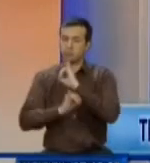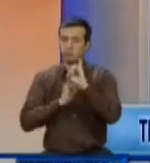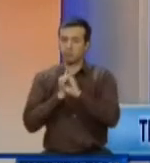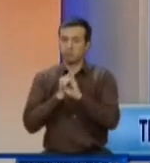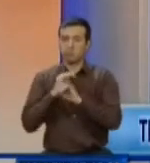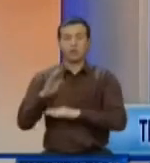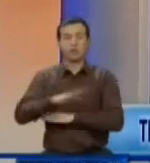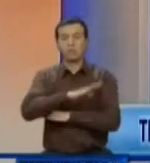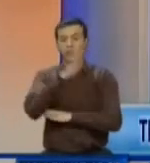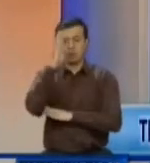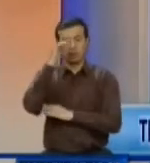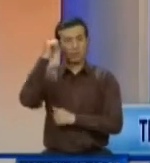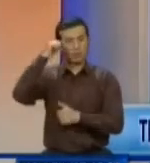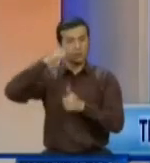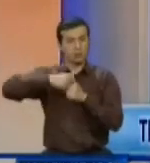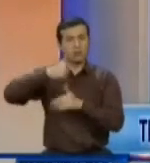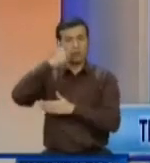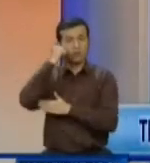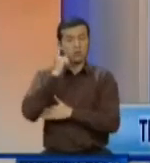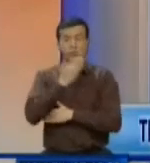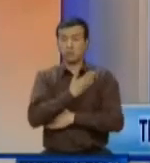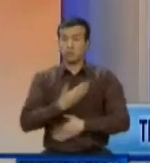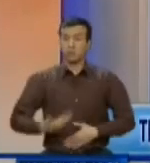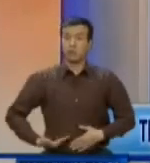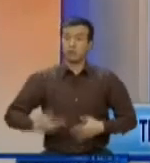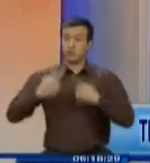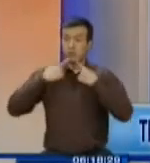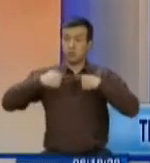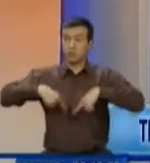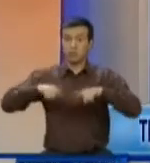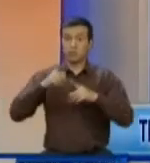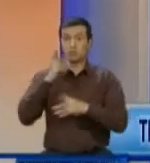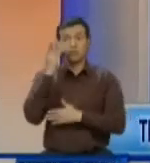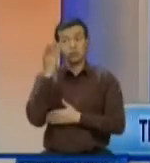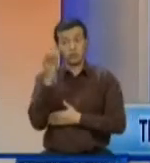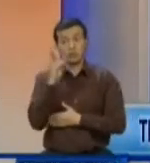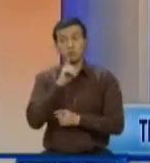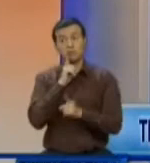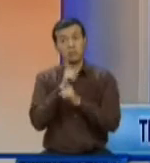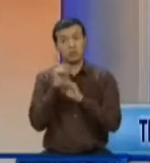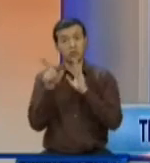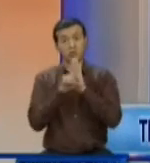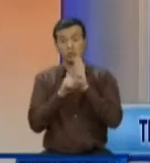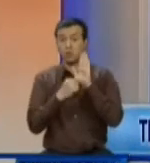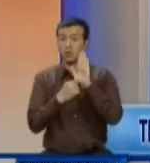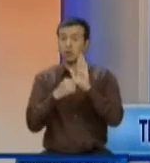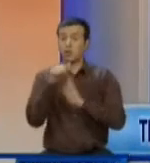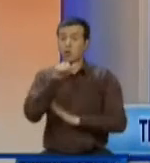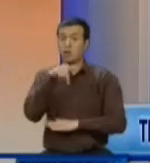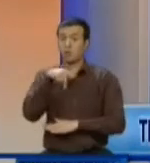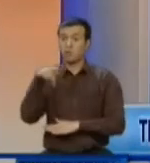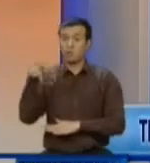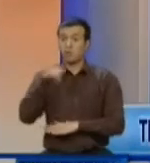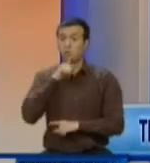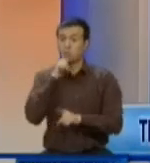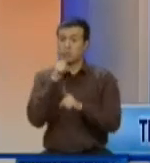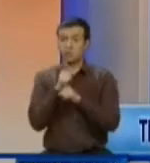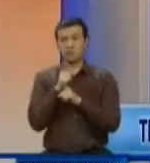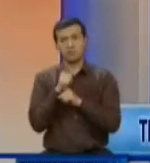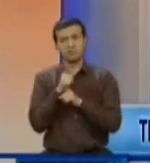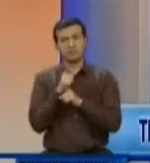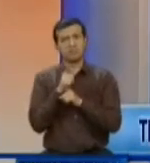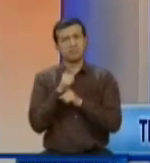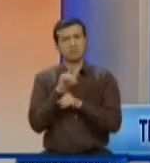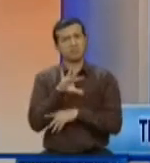imparciales ayer escuchado señor presidente la república decir que más bien esa posibilidad que sí contempla la ley de pp y la contemplada una manera débil